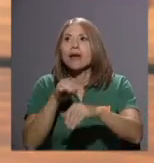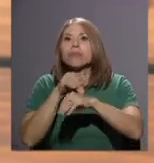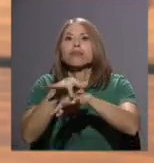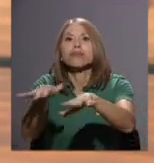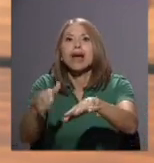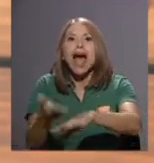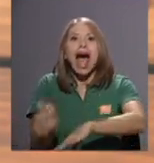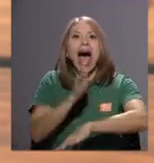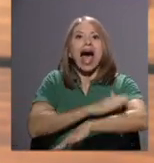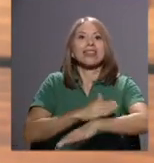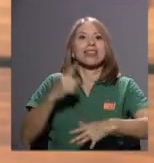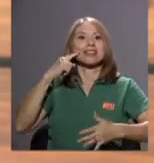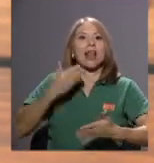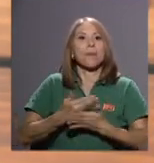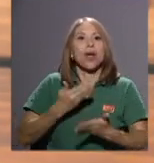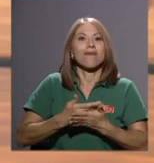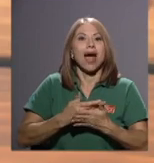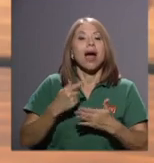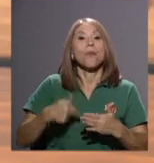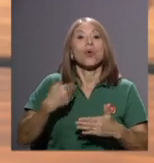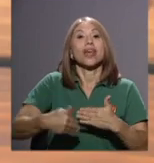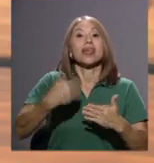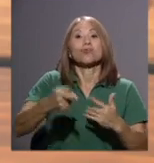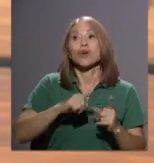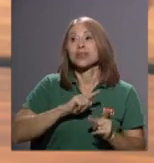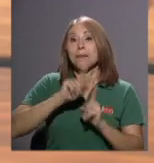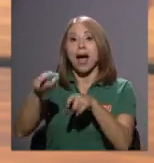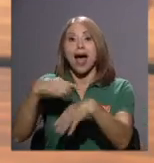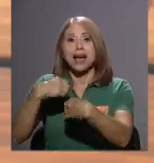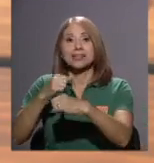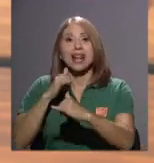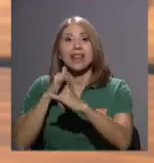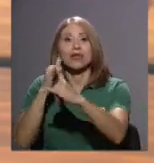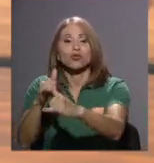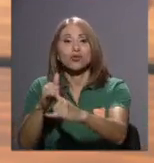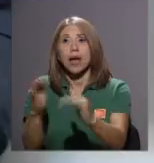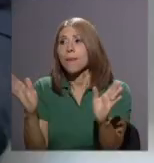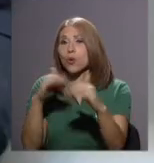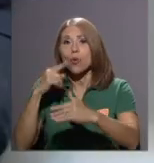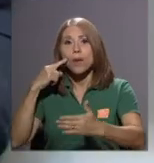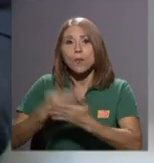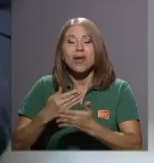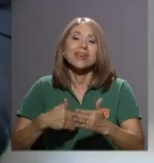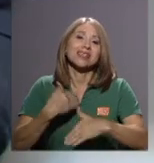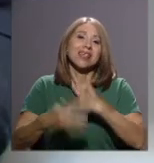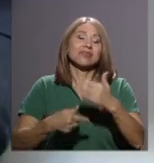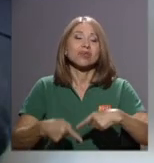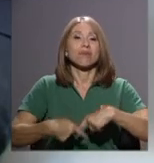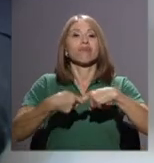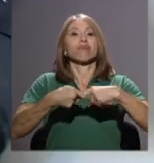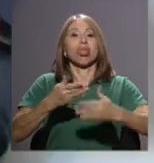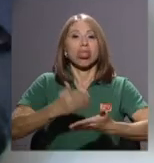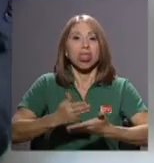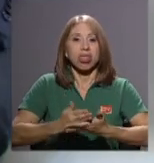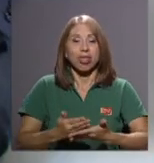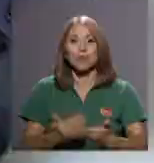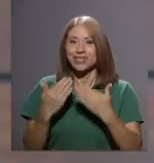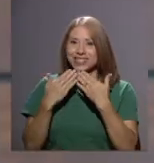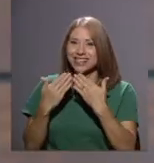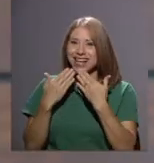prueba, porque va a llegar a interponer la denuncia sin pruebas y se va a entorpecer su proceso. Muchas gracias, José. Creo que